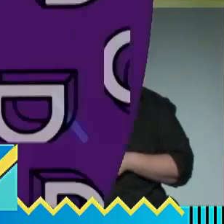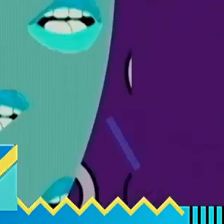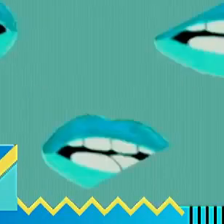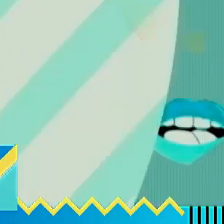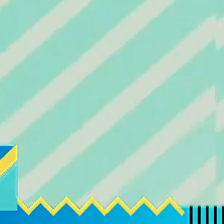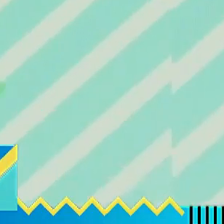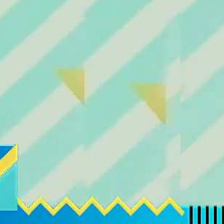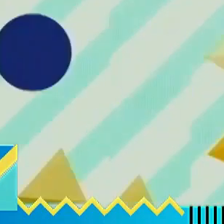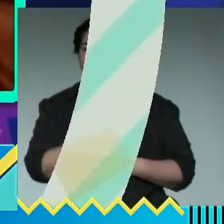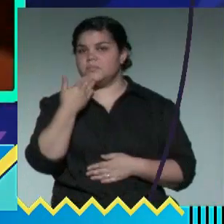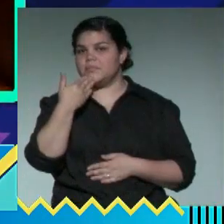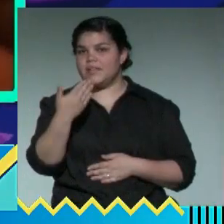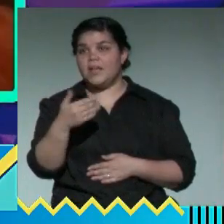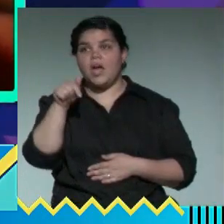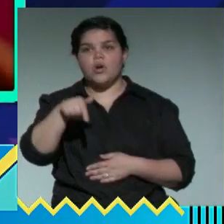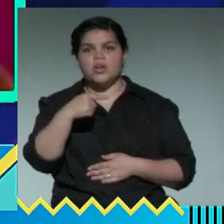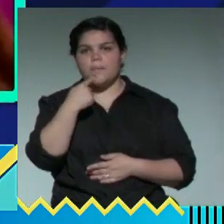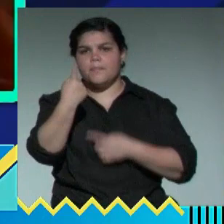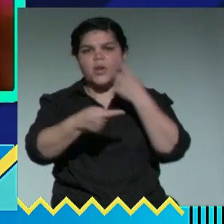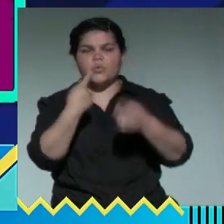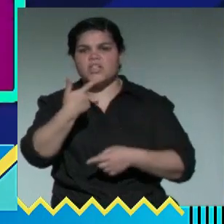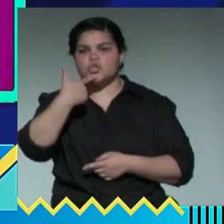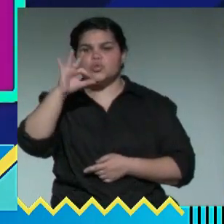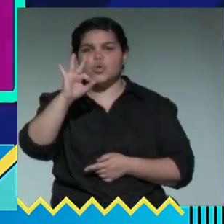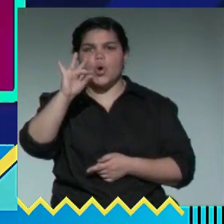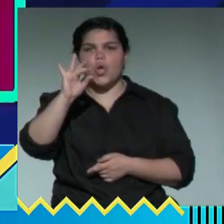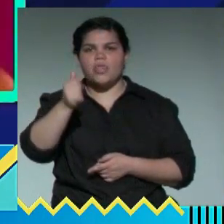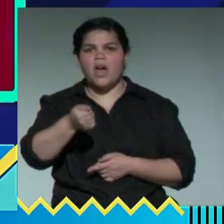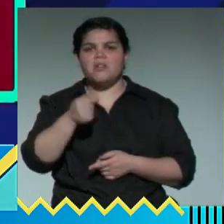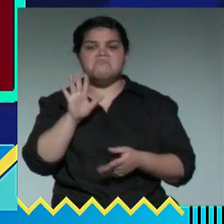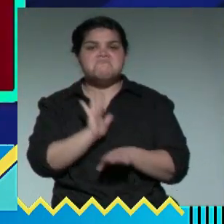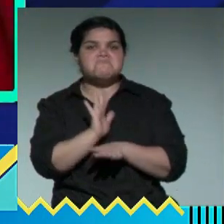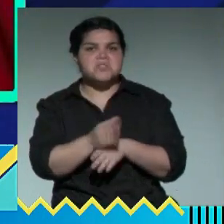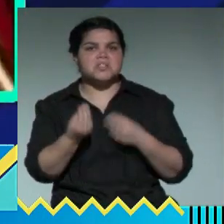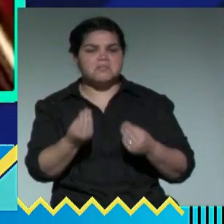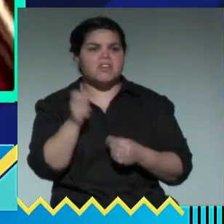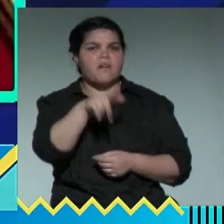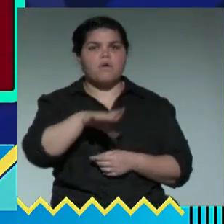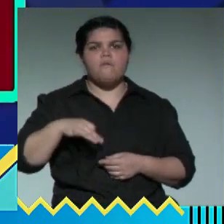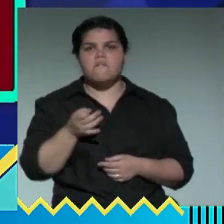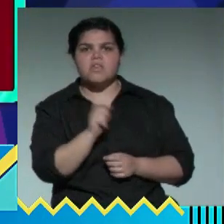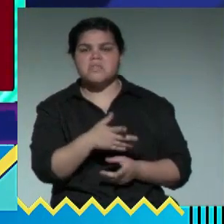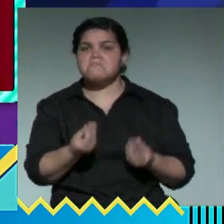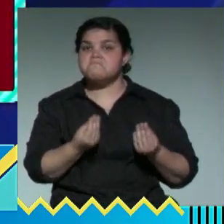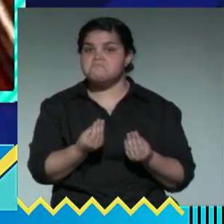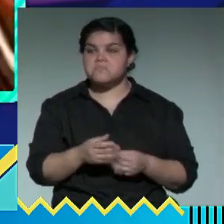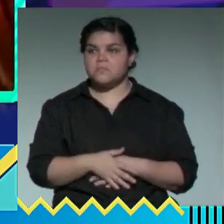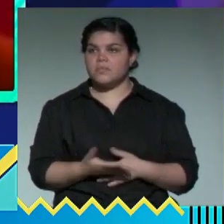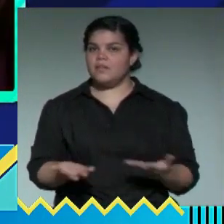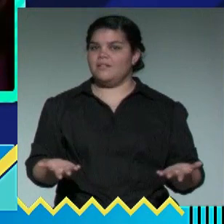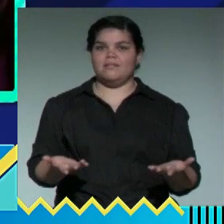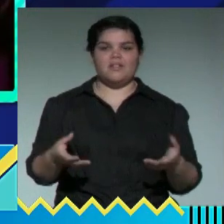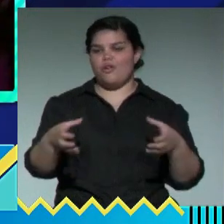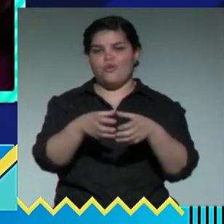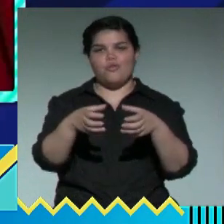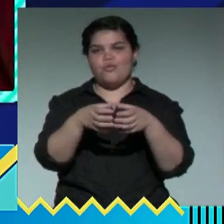vos también, ¿no? ¿Qué significa Soda en la historia de la música? ¿Cuál es su legado? ¿Qué significa para vos? Y para mí significa que es la mejor banda